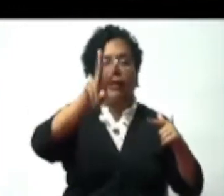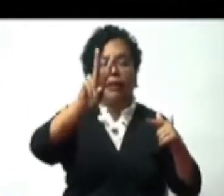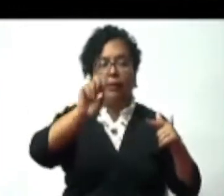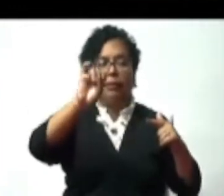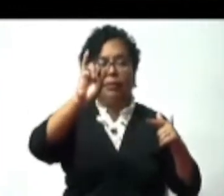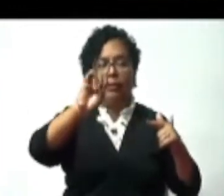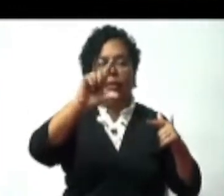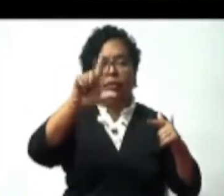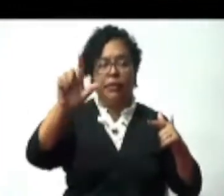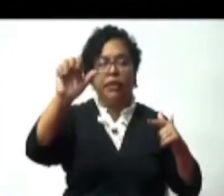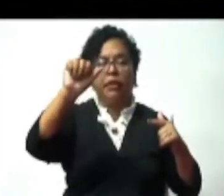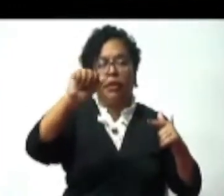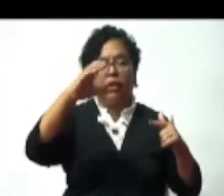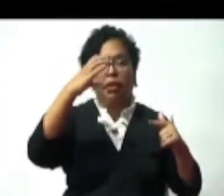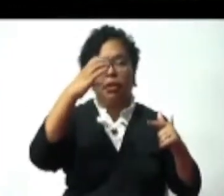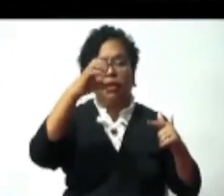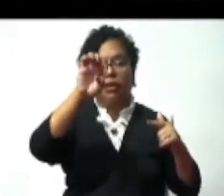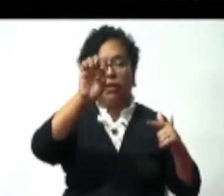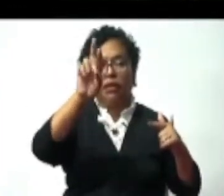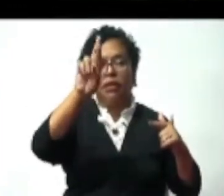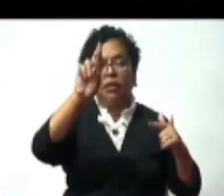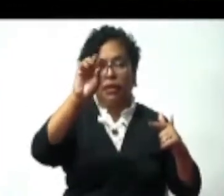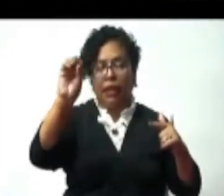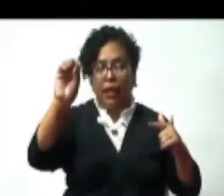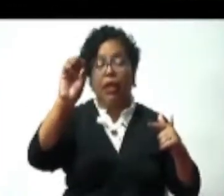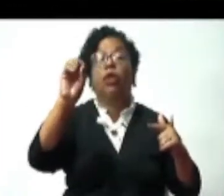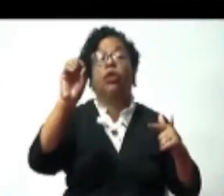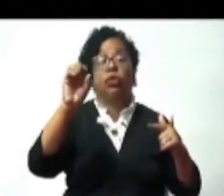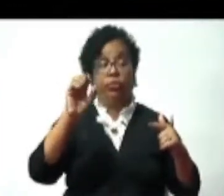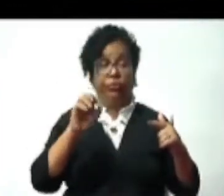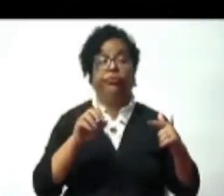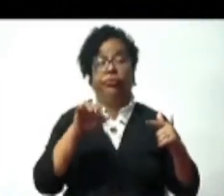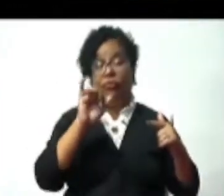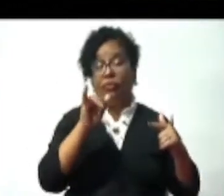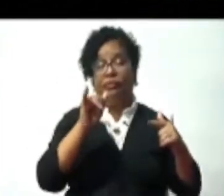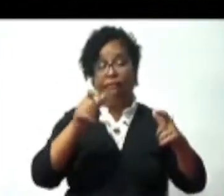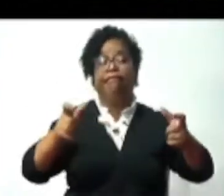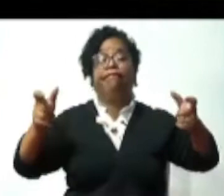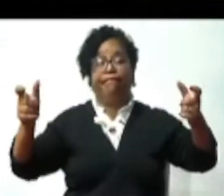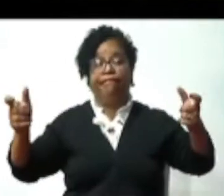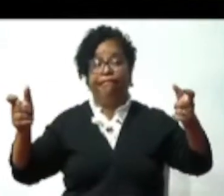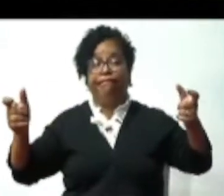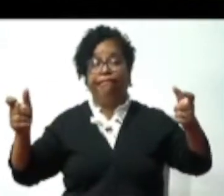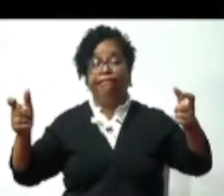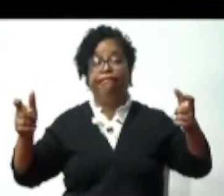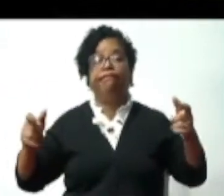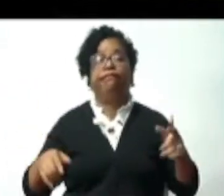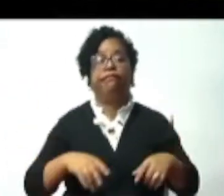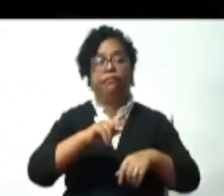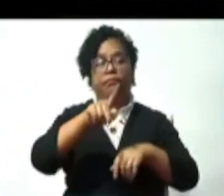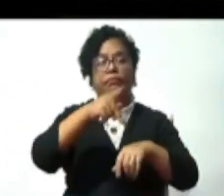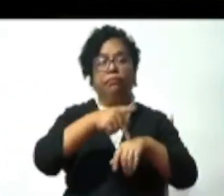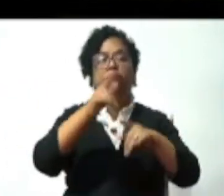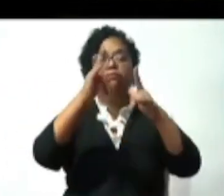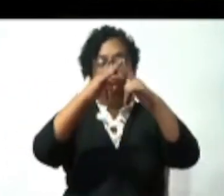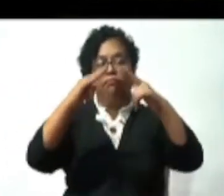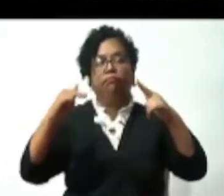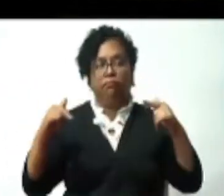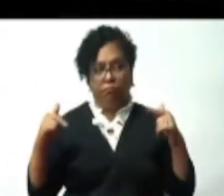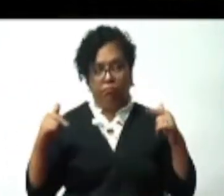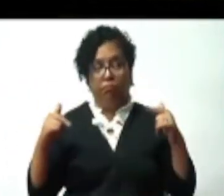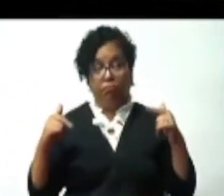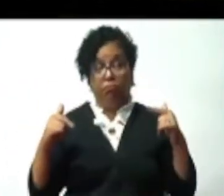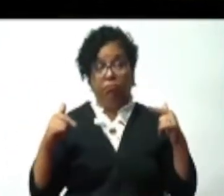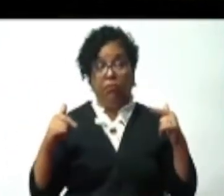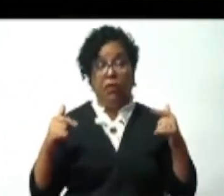densidad poblacional más grande que tiene Higüey. Incluso nosotros tenemos una iniciativa para que Villacerro sea declarado, sea